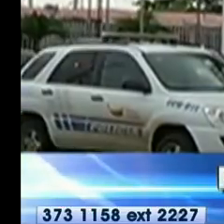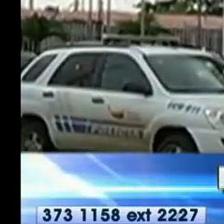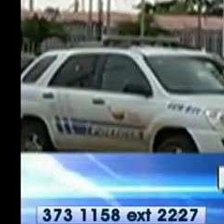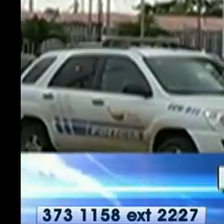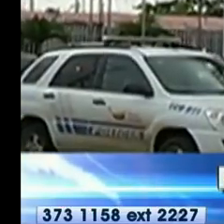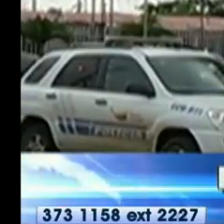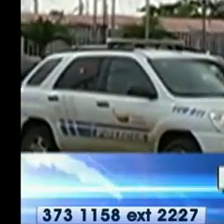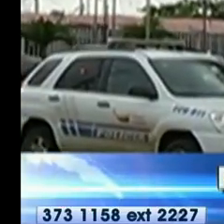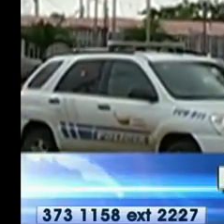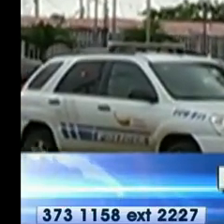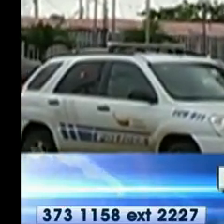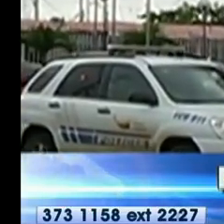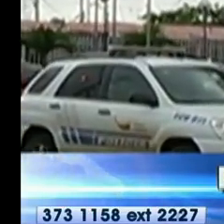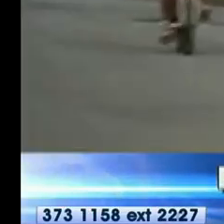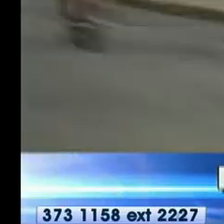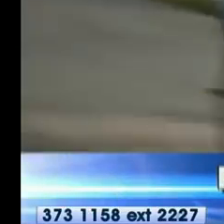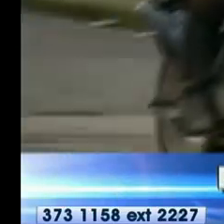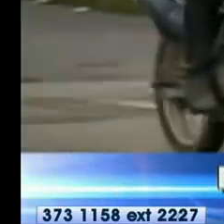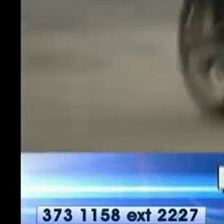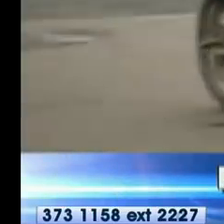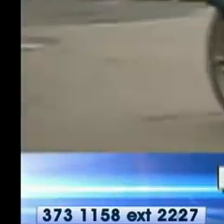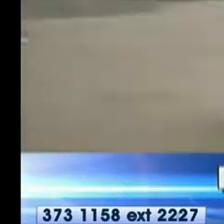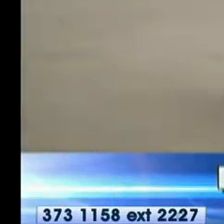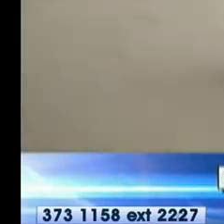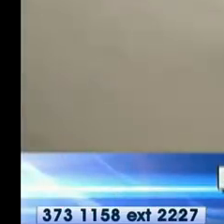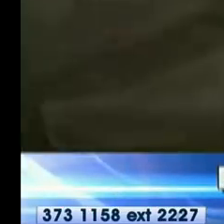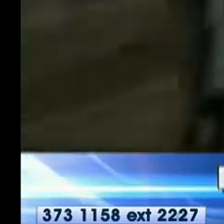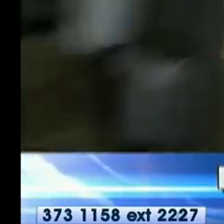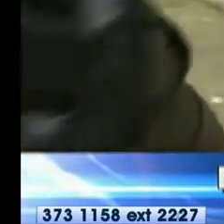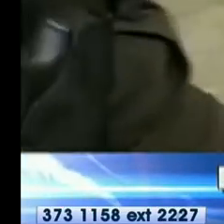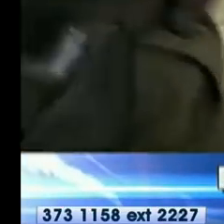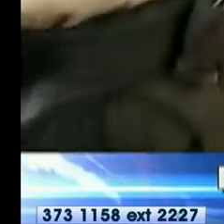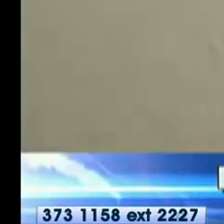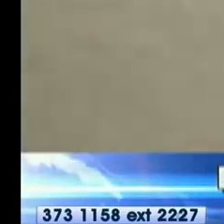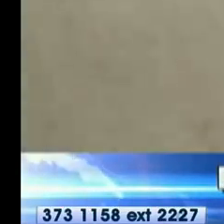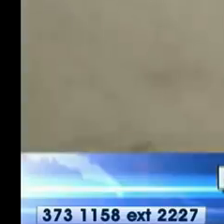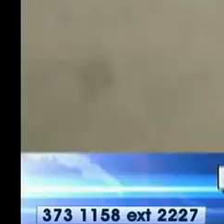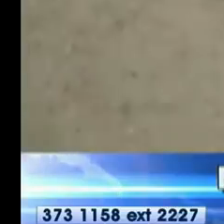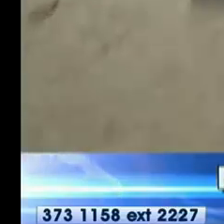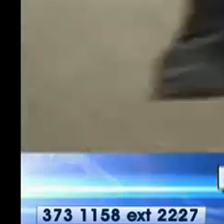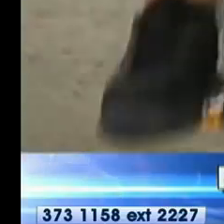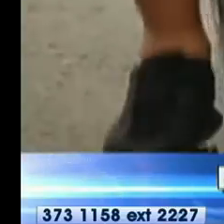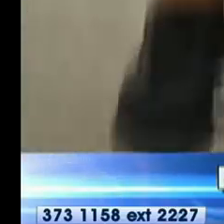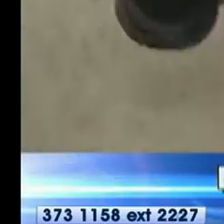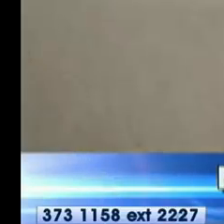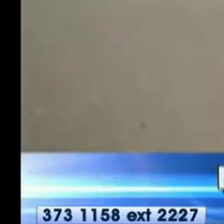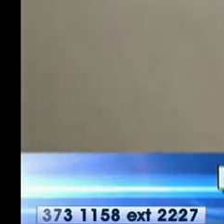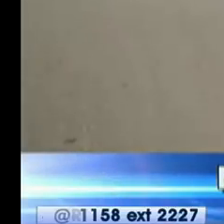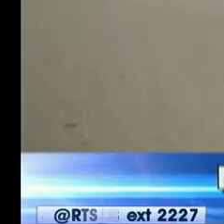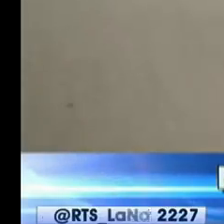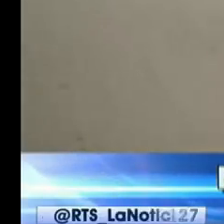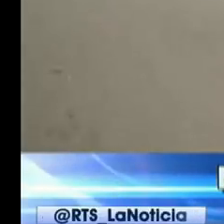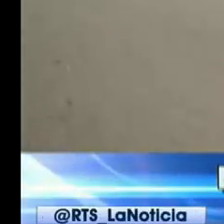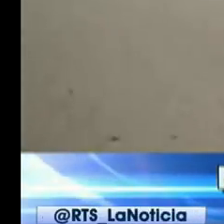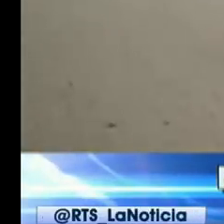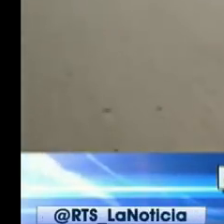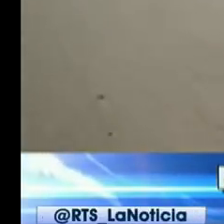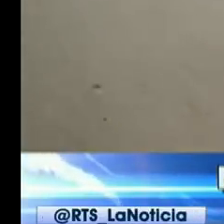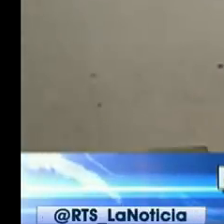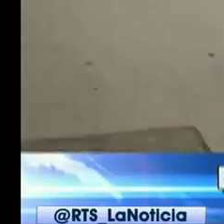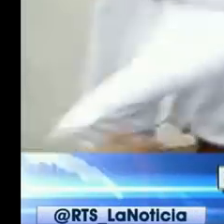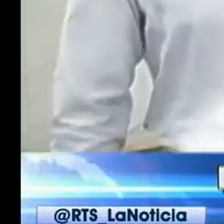además la policía implementa nueva estrategia en sucio vivienda uniformados patrullarán en bicicleta